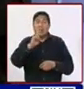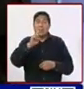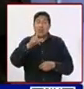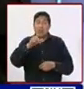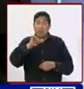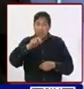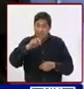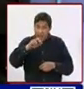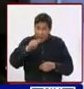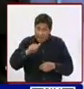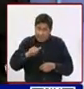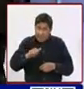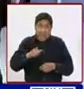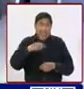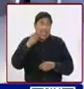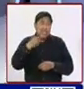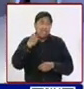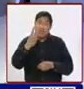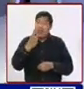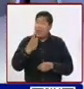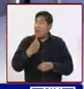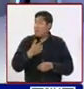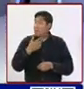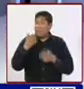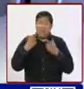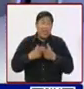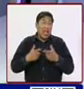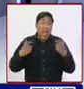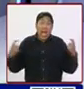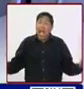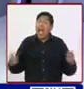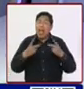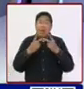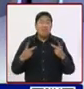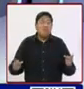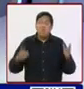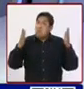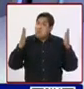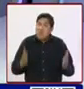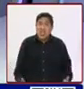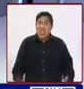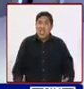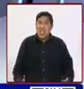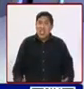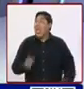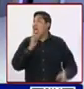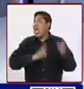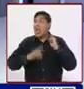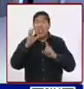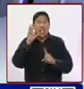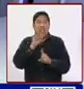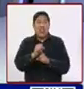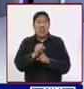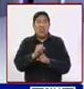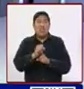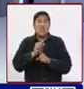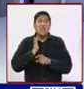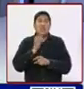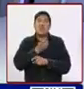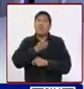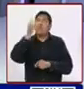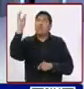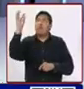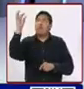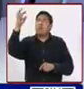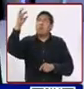Terán a tu lado y poder decir que es una gran potosina y que ya tenemos a alguien que ha descubierto nuestro